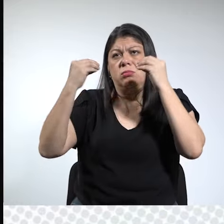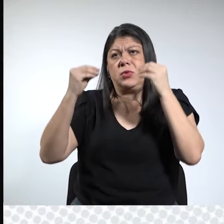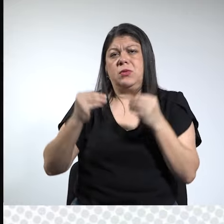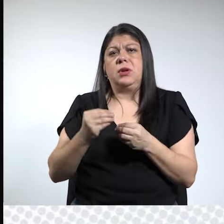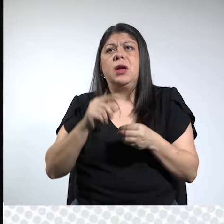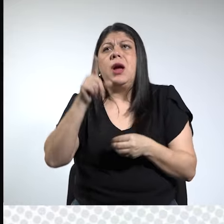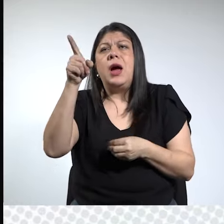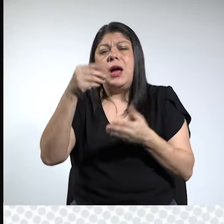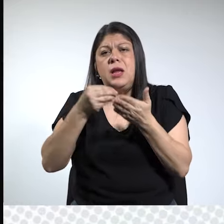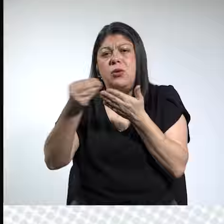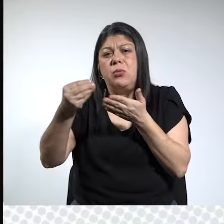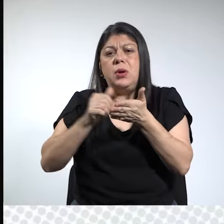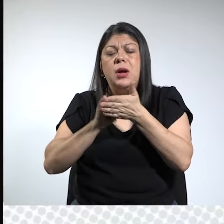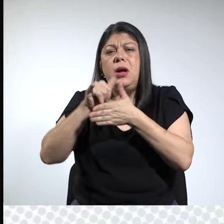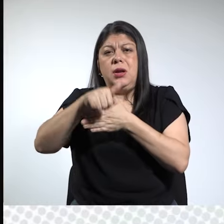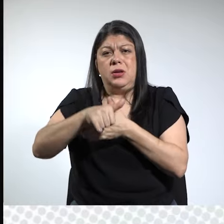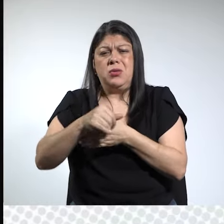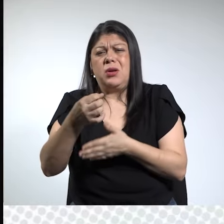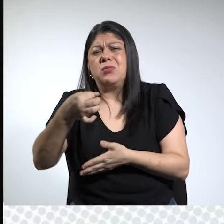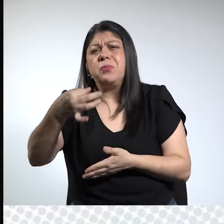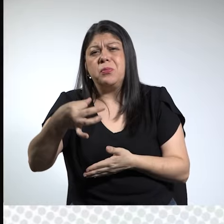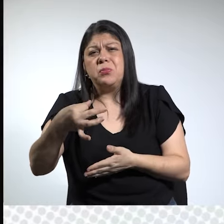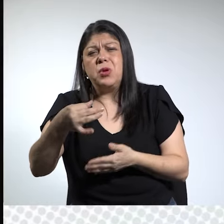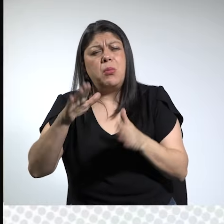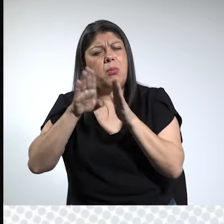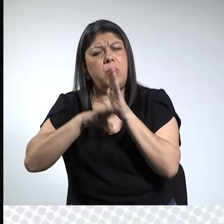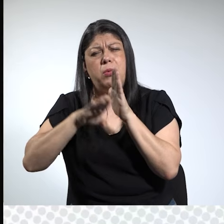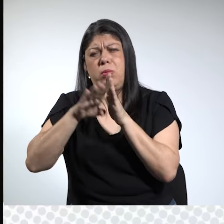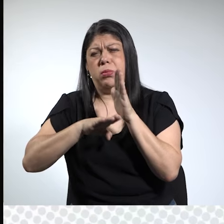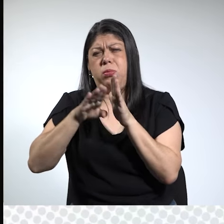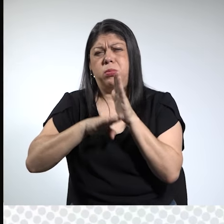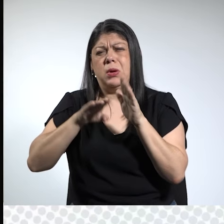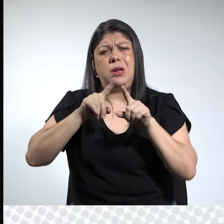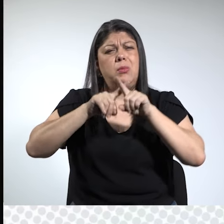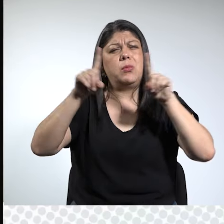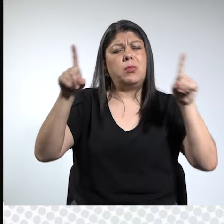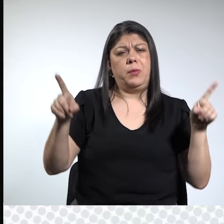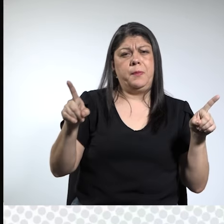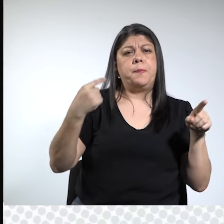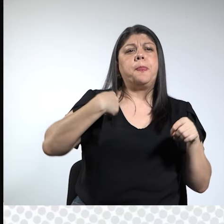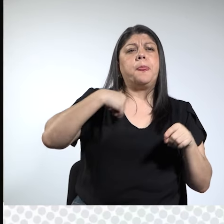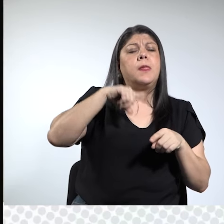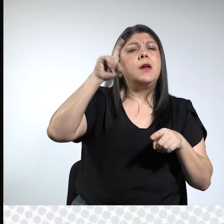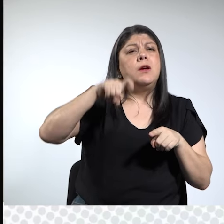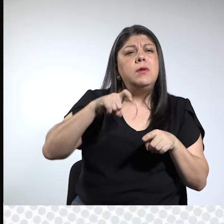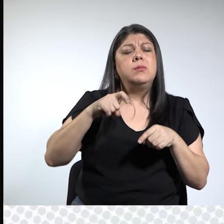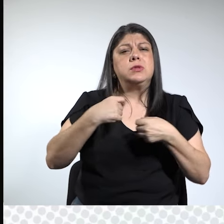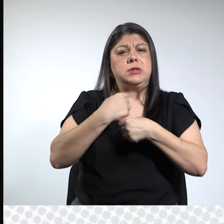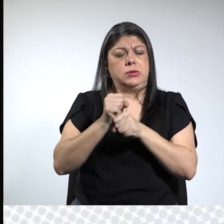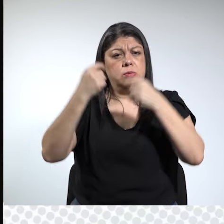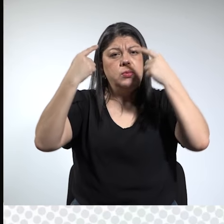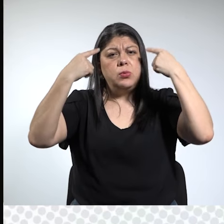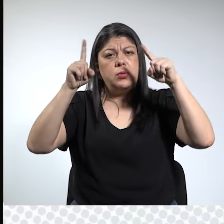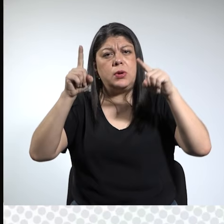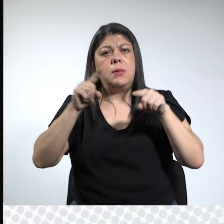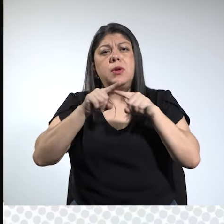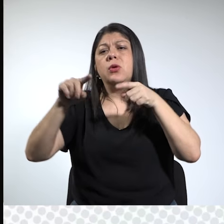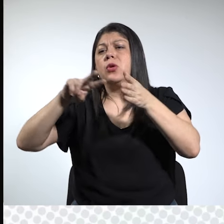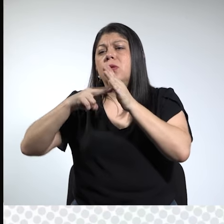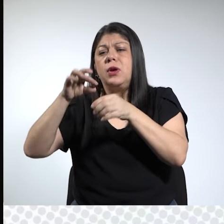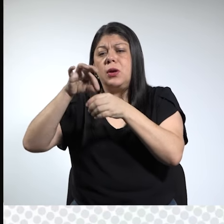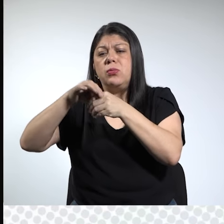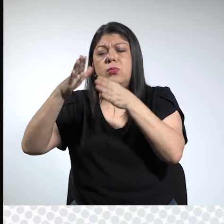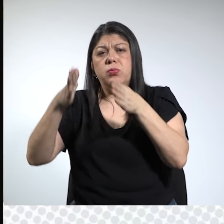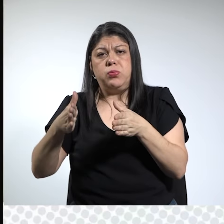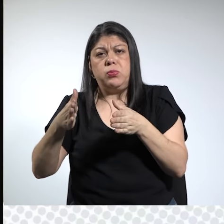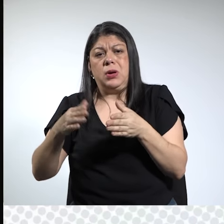en céntimos de dólar. La diferencia es muy significativa. Hacia eso tenemos que llegar. Ahora, eso no significa que los agricultores lo van